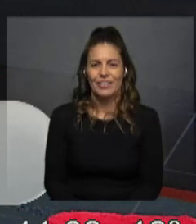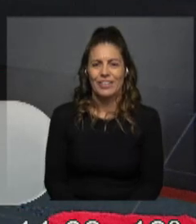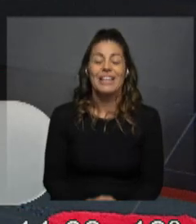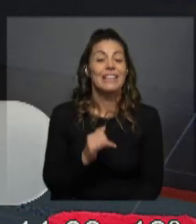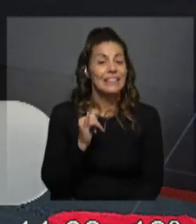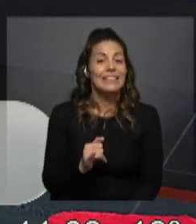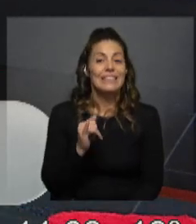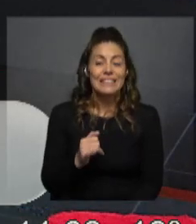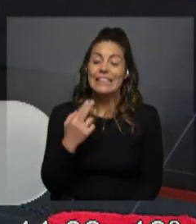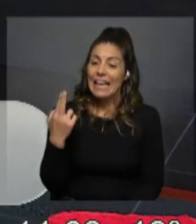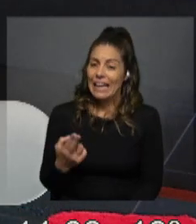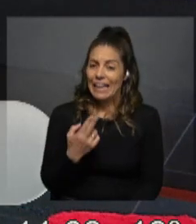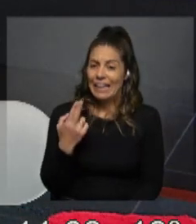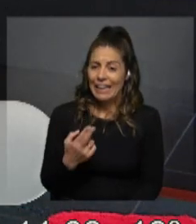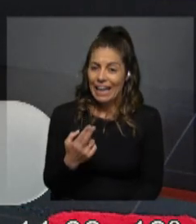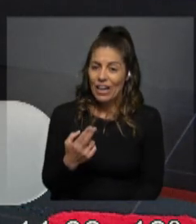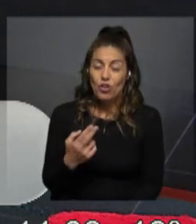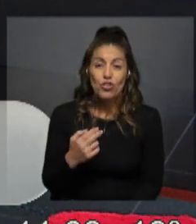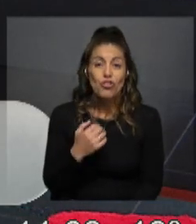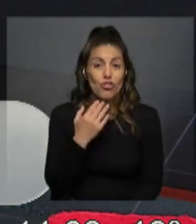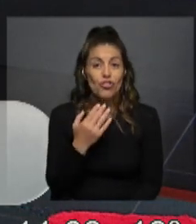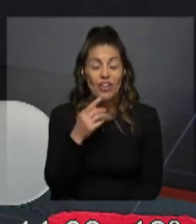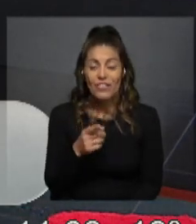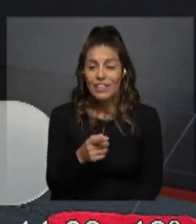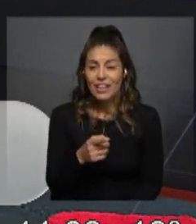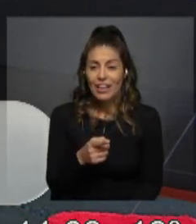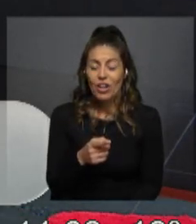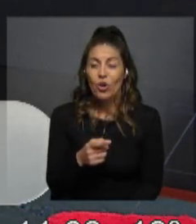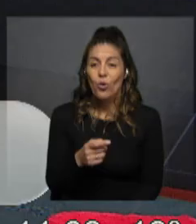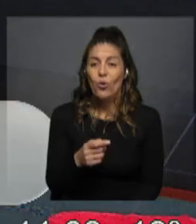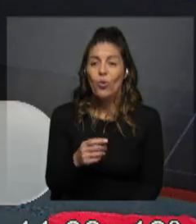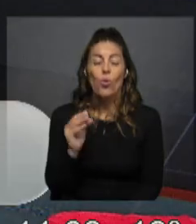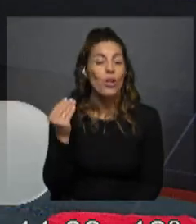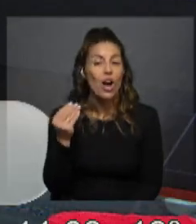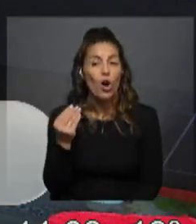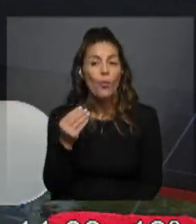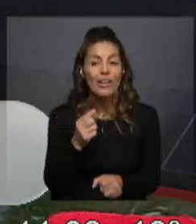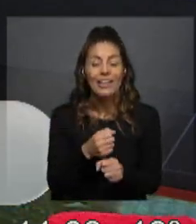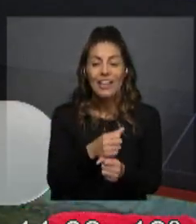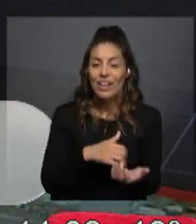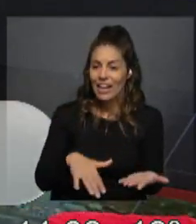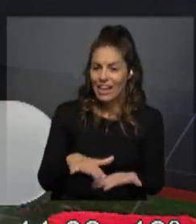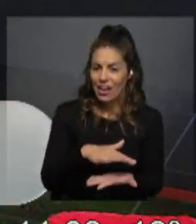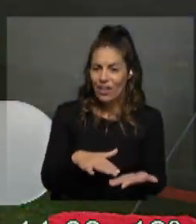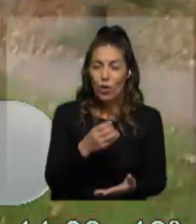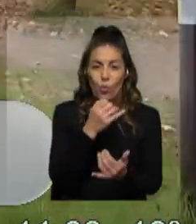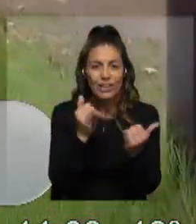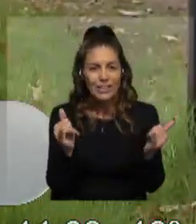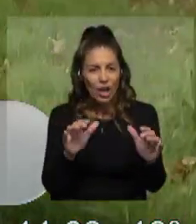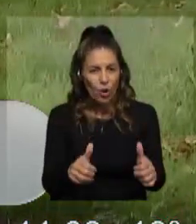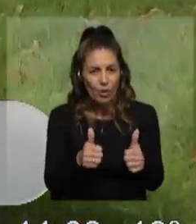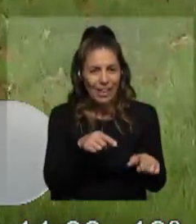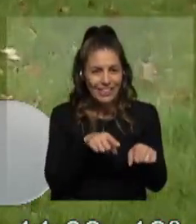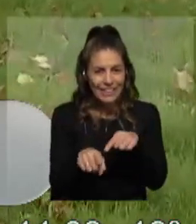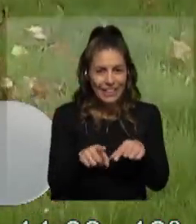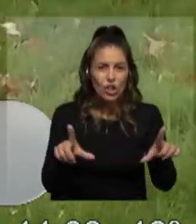Sí, es como raro, ¿no? Yo no tenía este dato. Mirá, acá tengo una chica que trabaja aquí en el barrio también. Buen día, ¿cómo le va? Estamos en